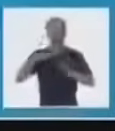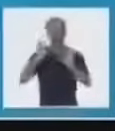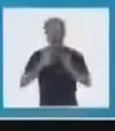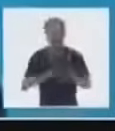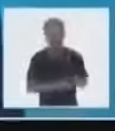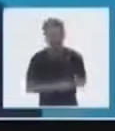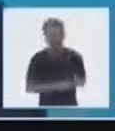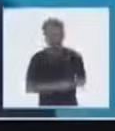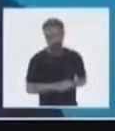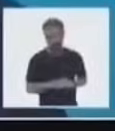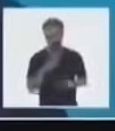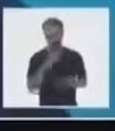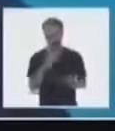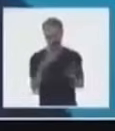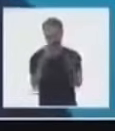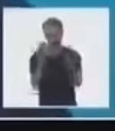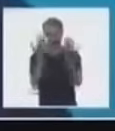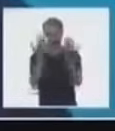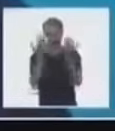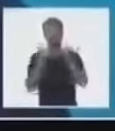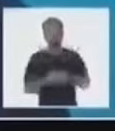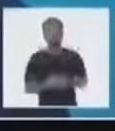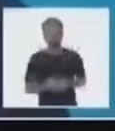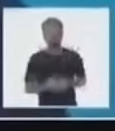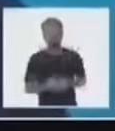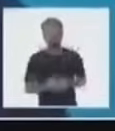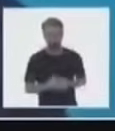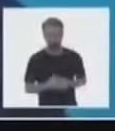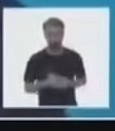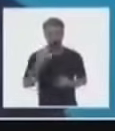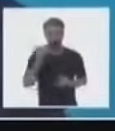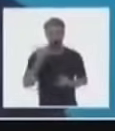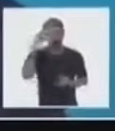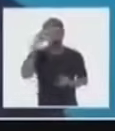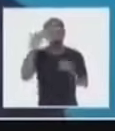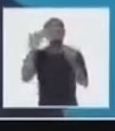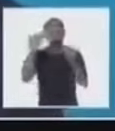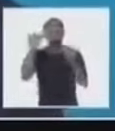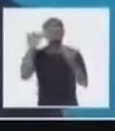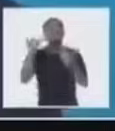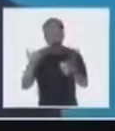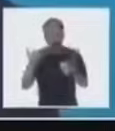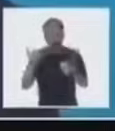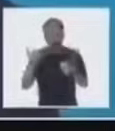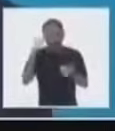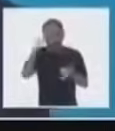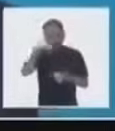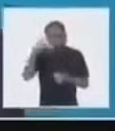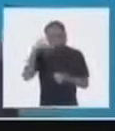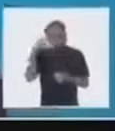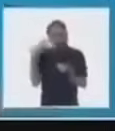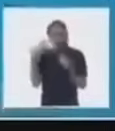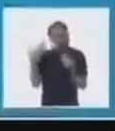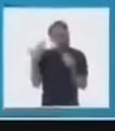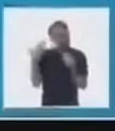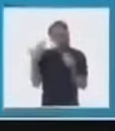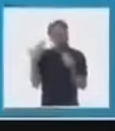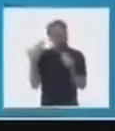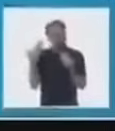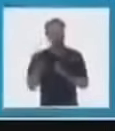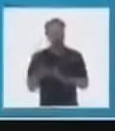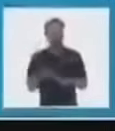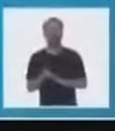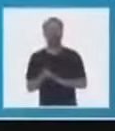como el del año pasado, así que nos vamos a oponer, porque un punto central de nuestra campaña ha sido señalar algo que va más allá del